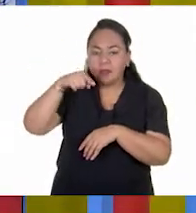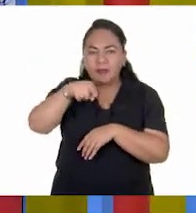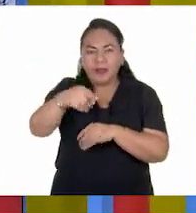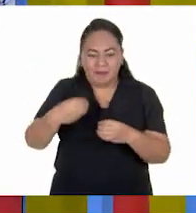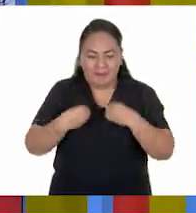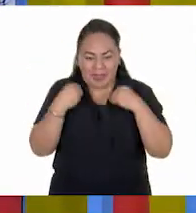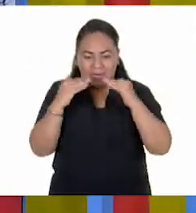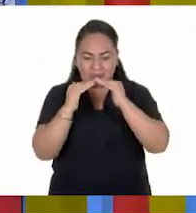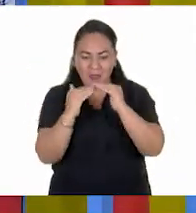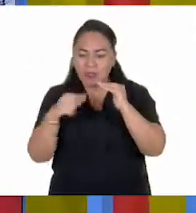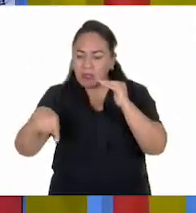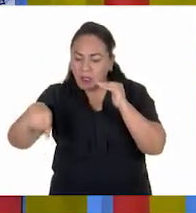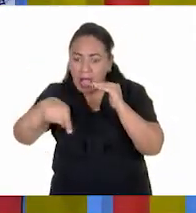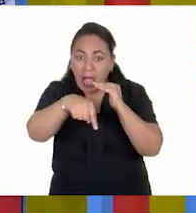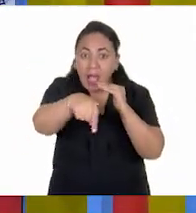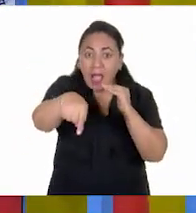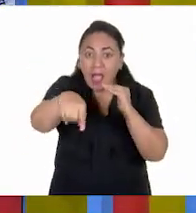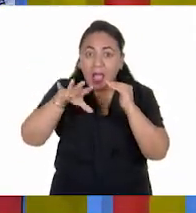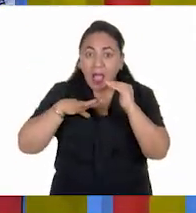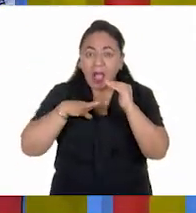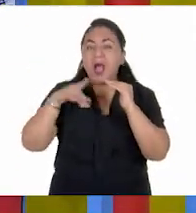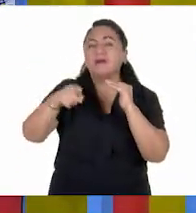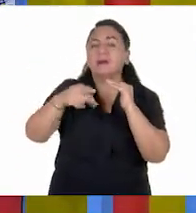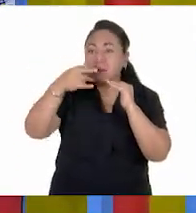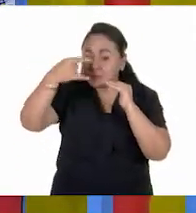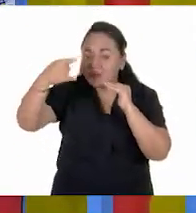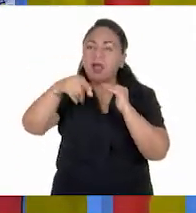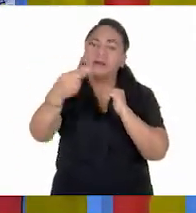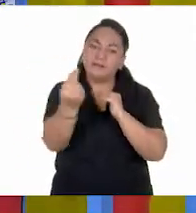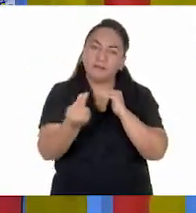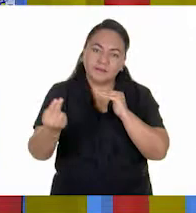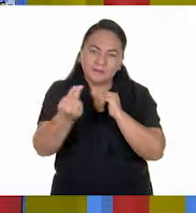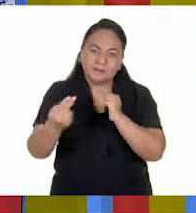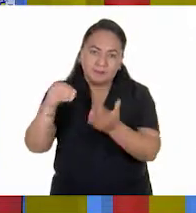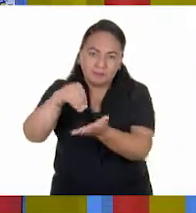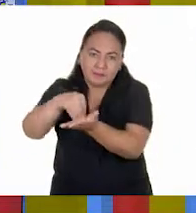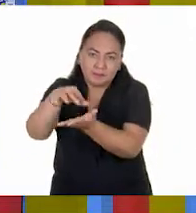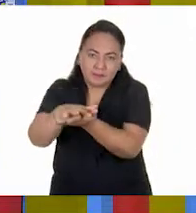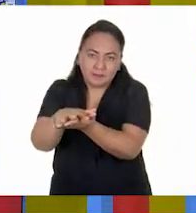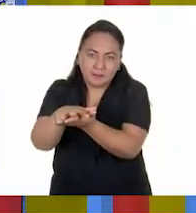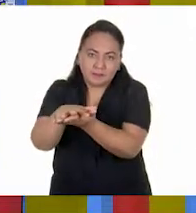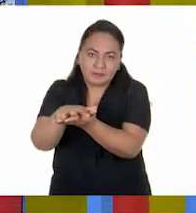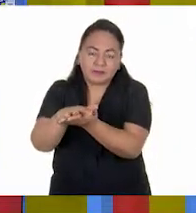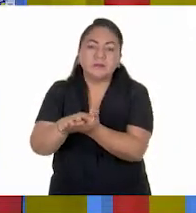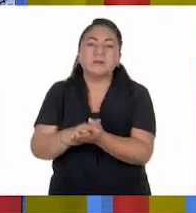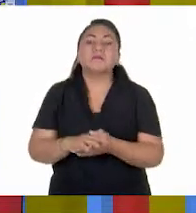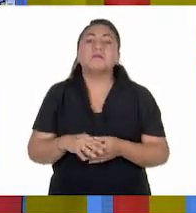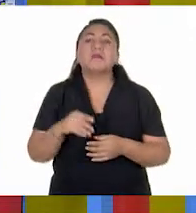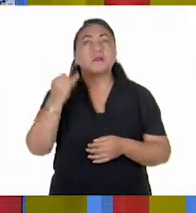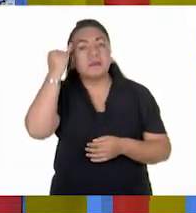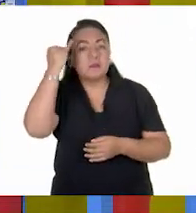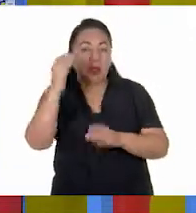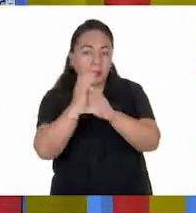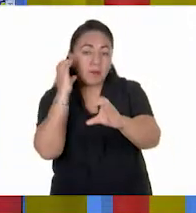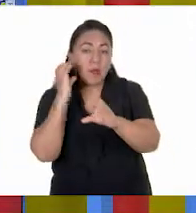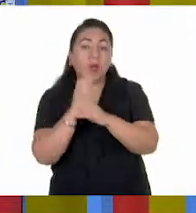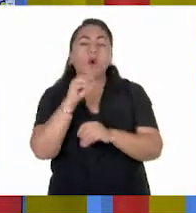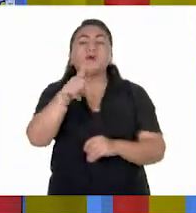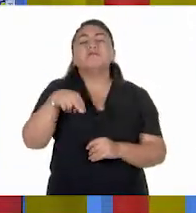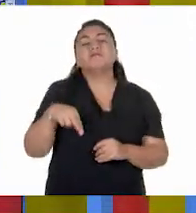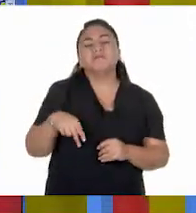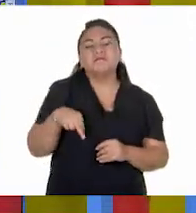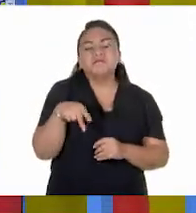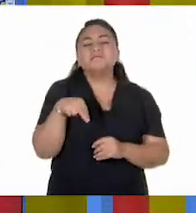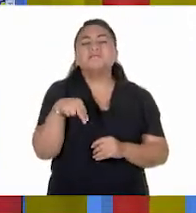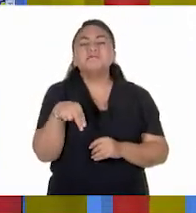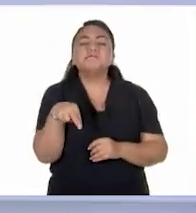donde tú vives. Entonces, en este caso, a alguien se le ocurrió dibujar un camión. Y si tú vas